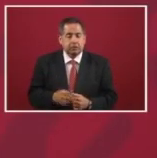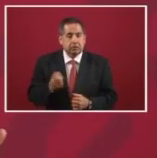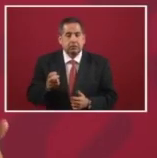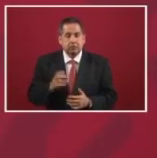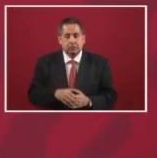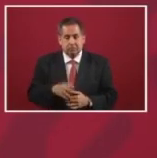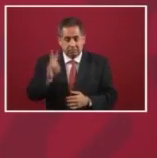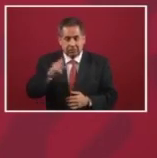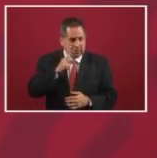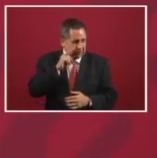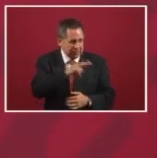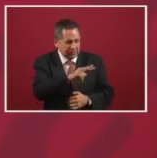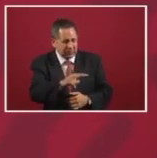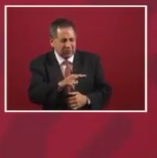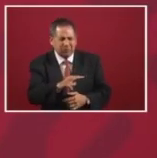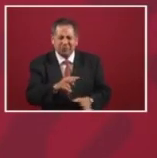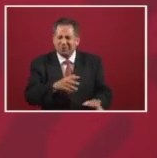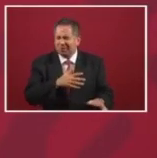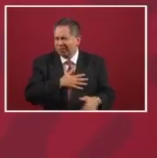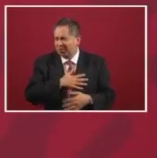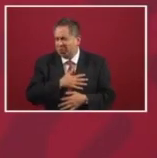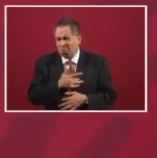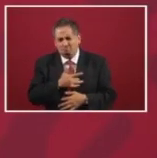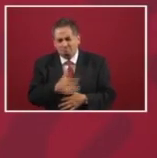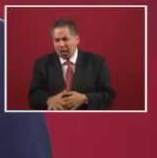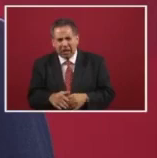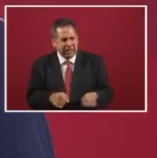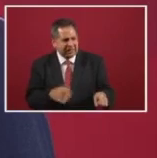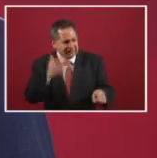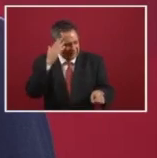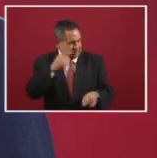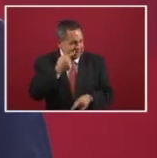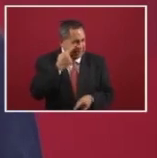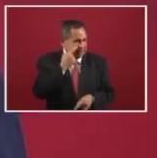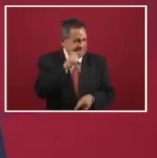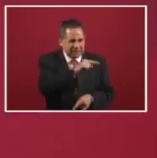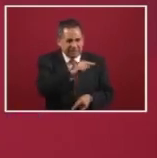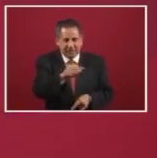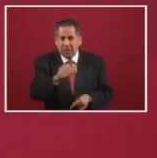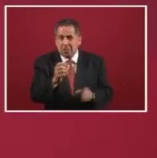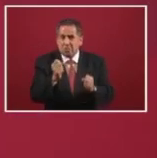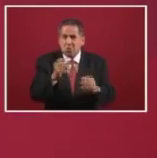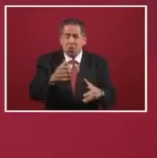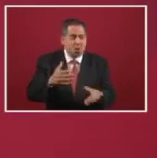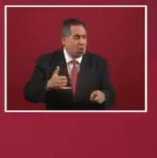porque duele mucho el saber de cómo